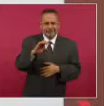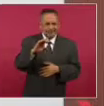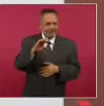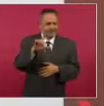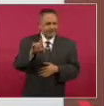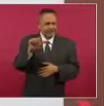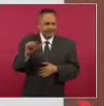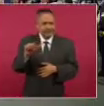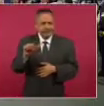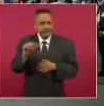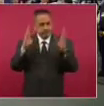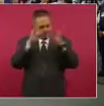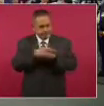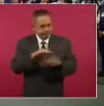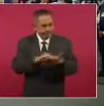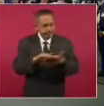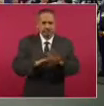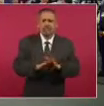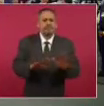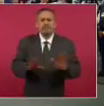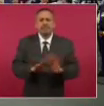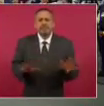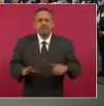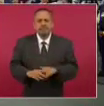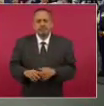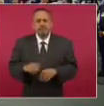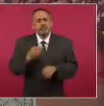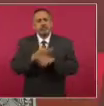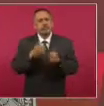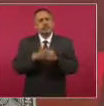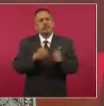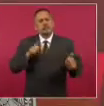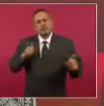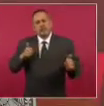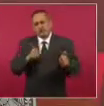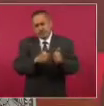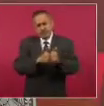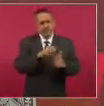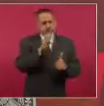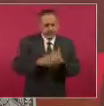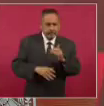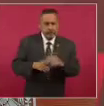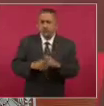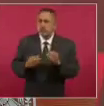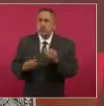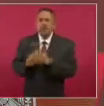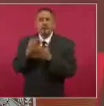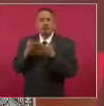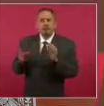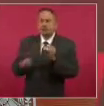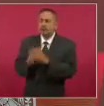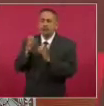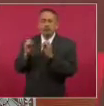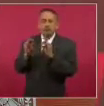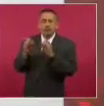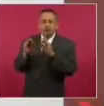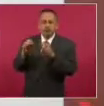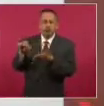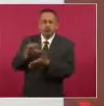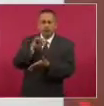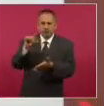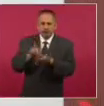arbitraje que ya solo se dedican hoy a atender su rezago y en su lugar abrieron las puertas los centros